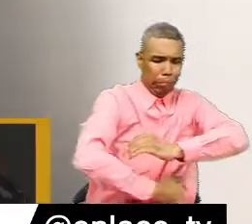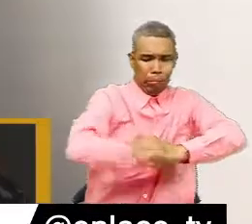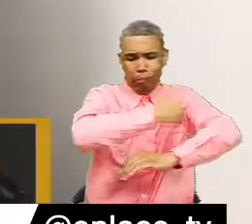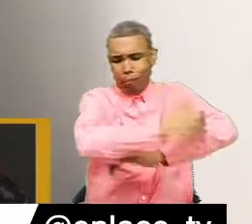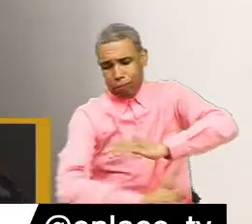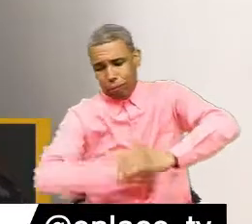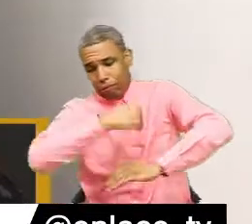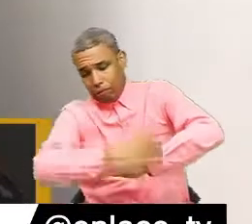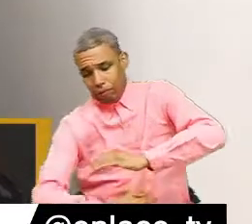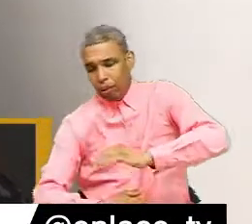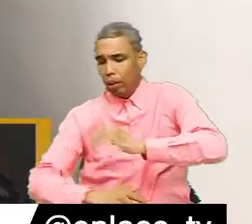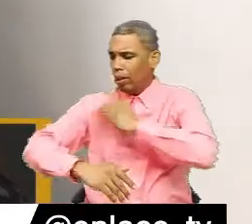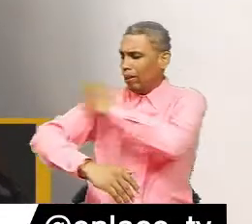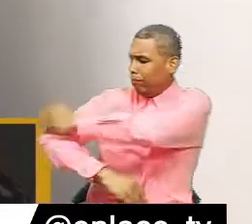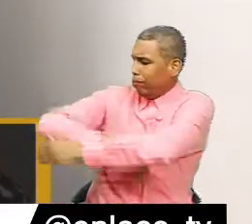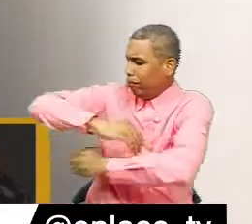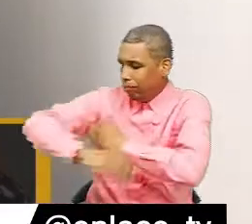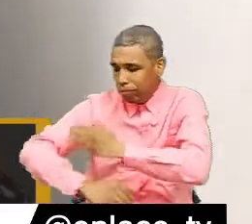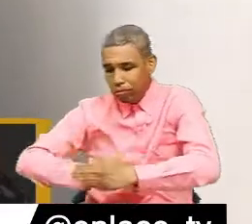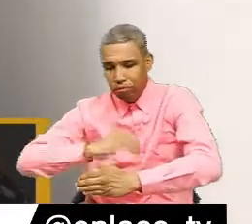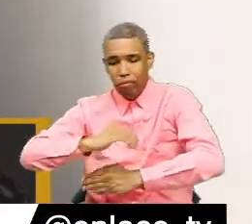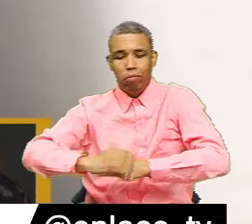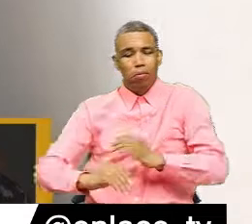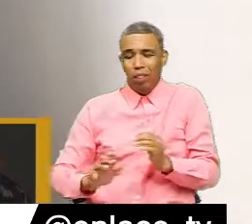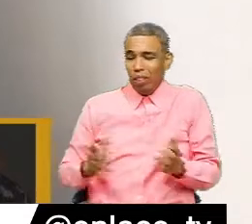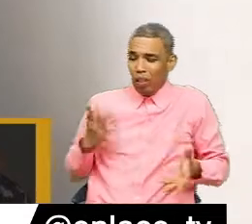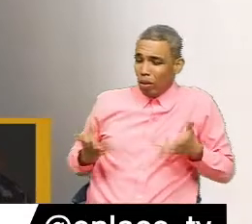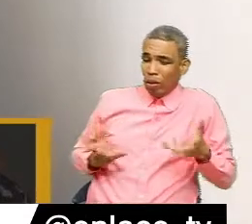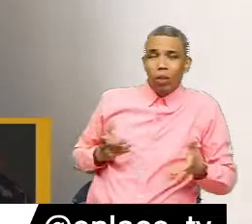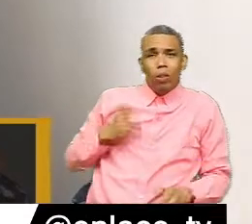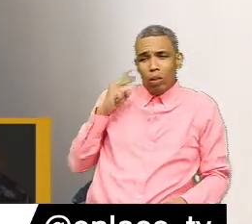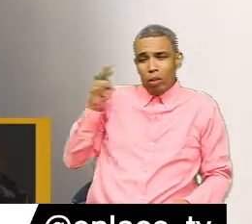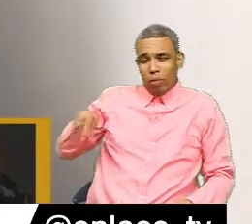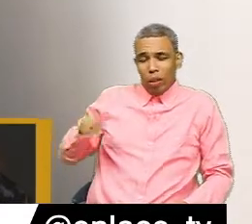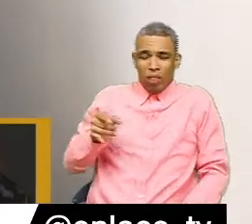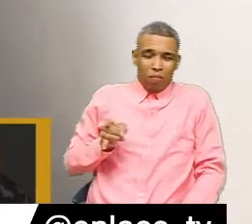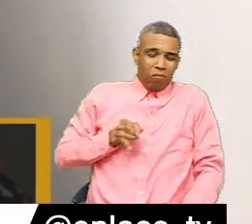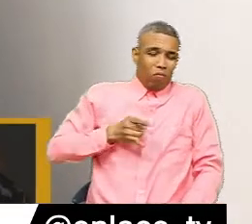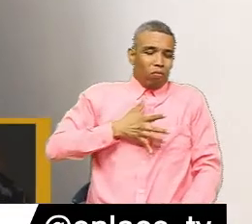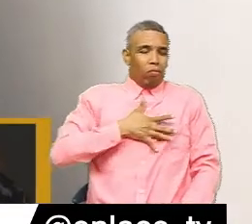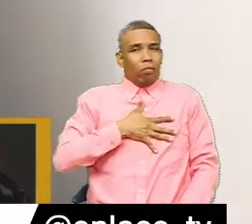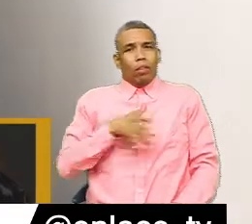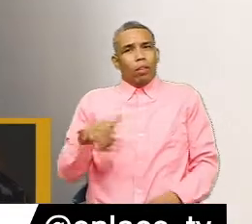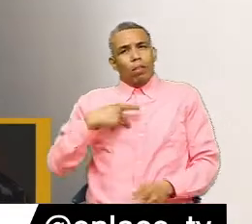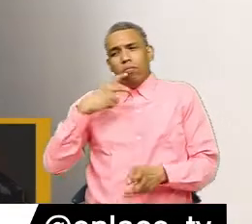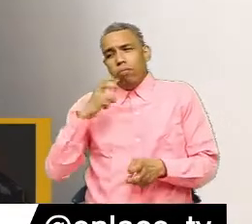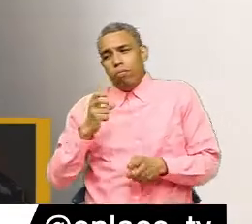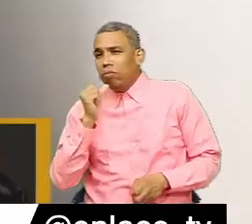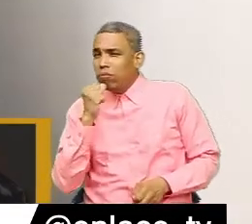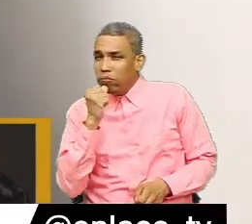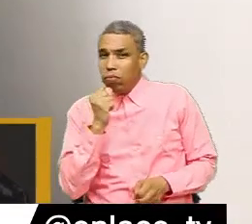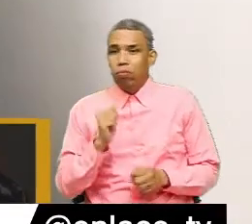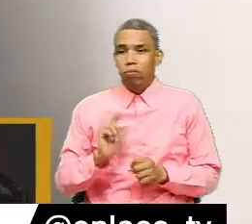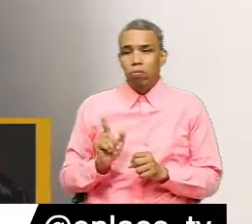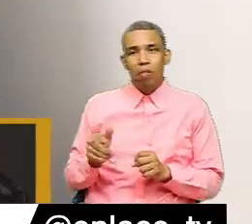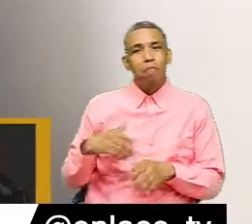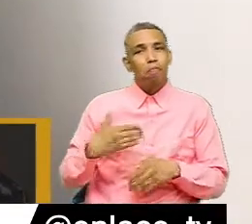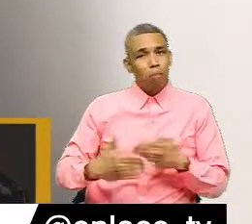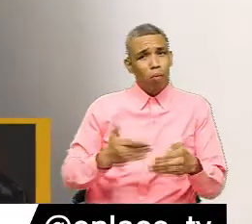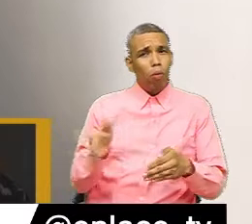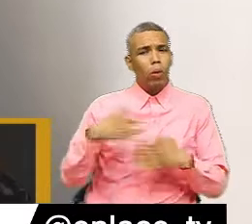desespero era terrible. Entonces, ya con eso lo calmé un tiempo, después